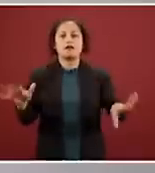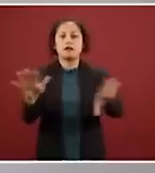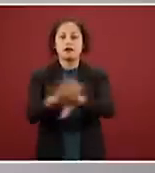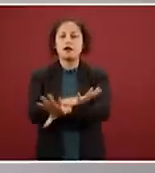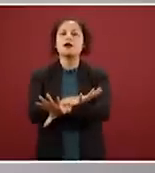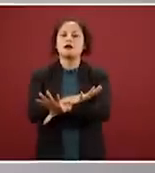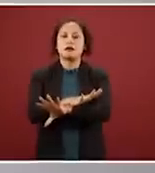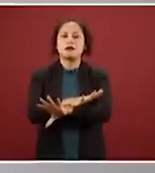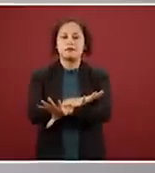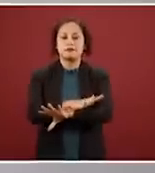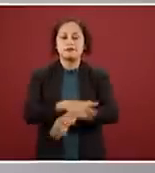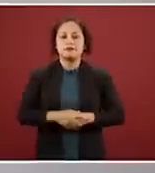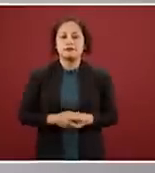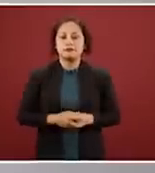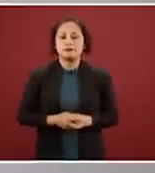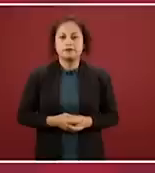y que